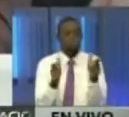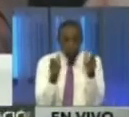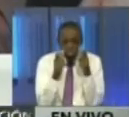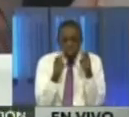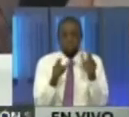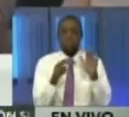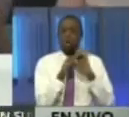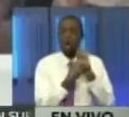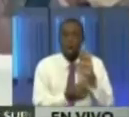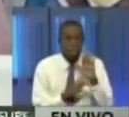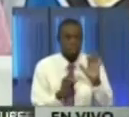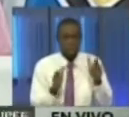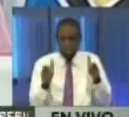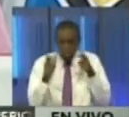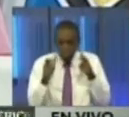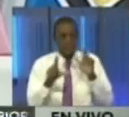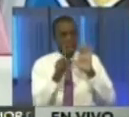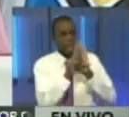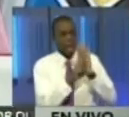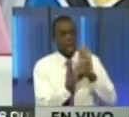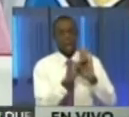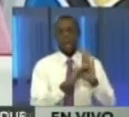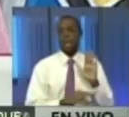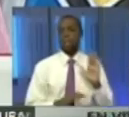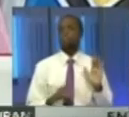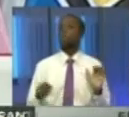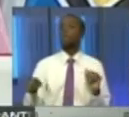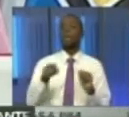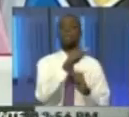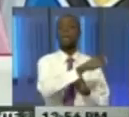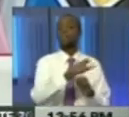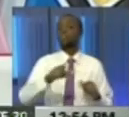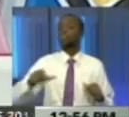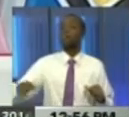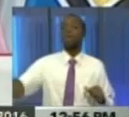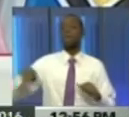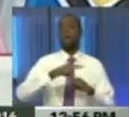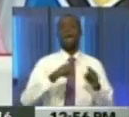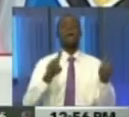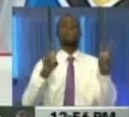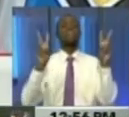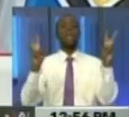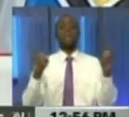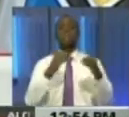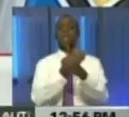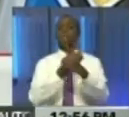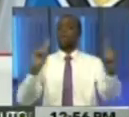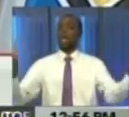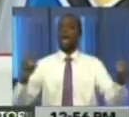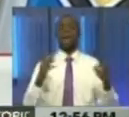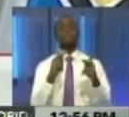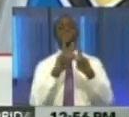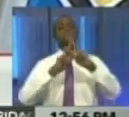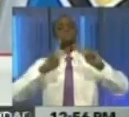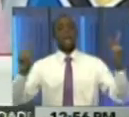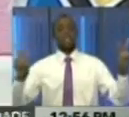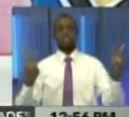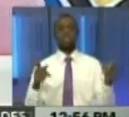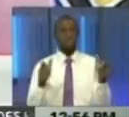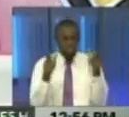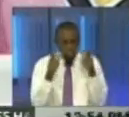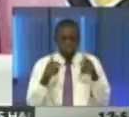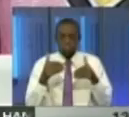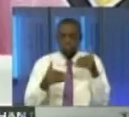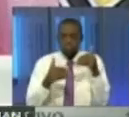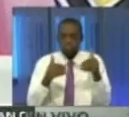los venezolanos y las venezolanas tenemos el derecho de vivir en democracia y de vivir en paz.